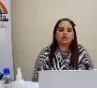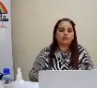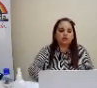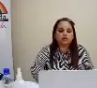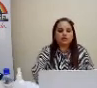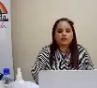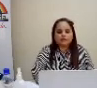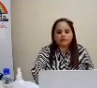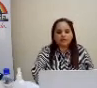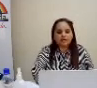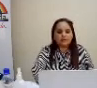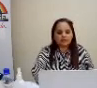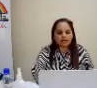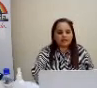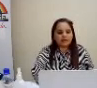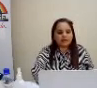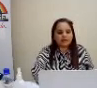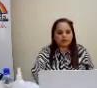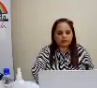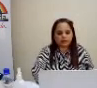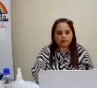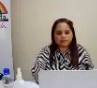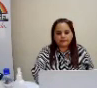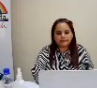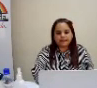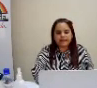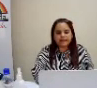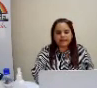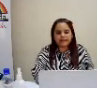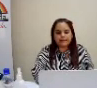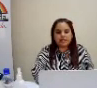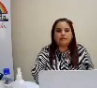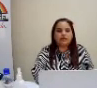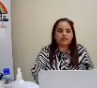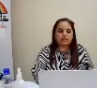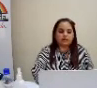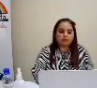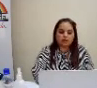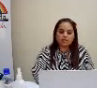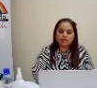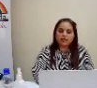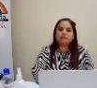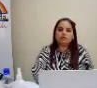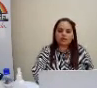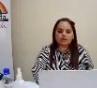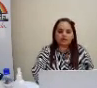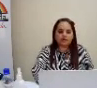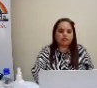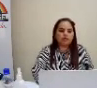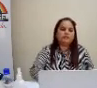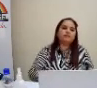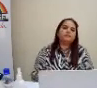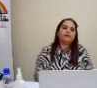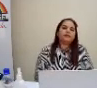conozcamos las dos enfermedades mentales más frecuentes a nivel mundial y en nuestro país, ¿verdad?